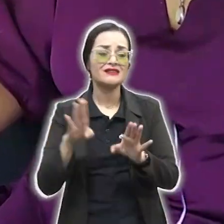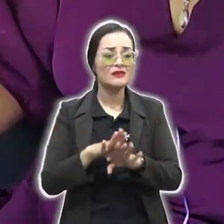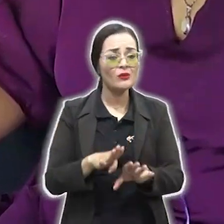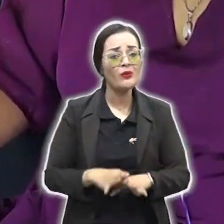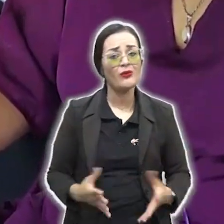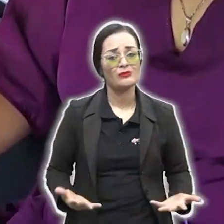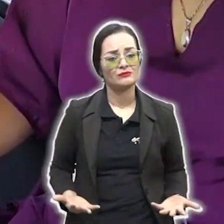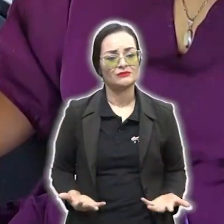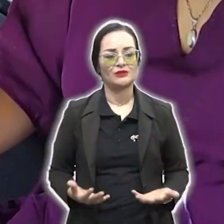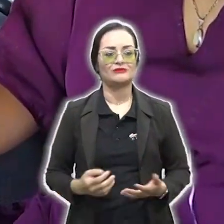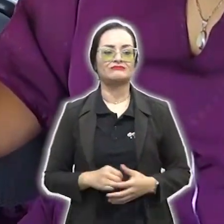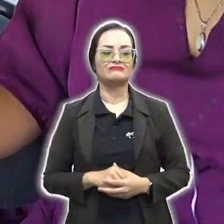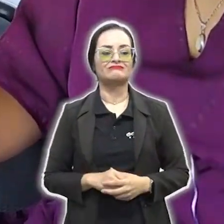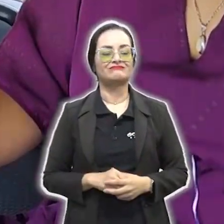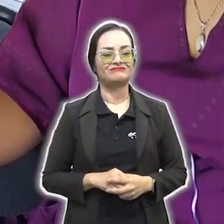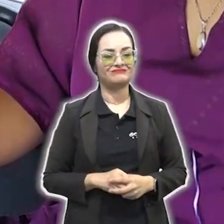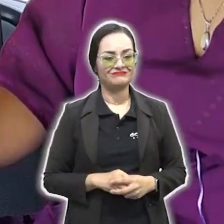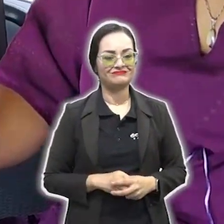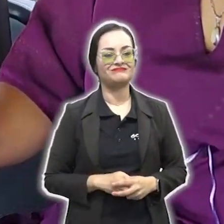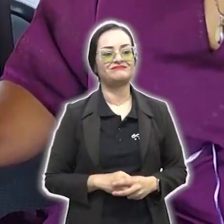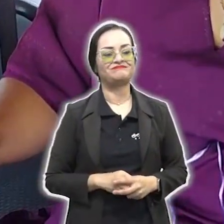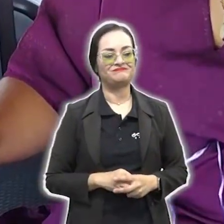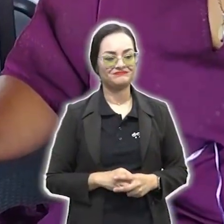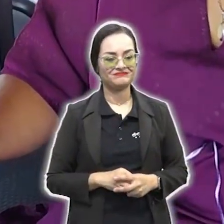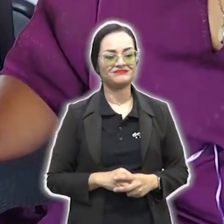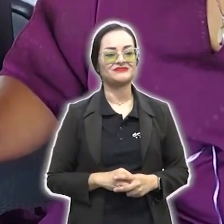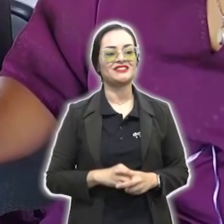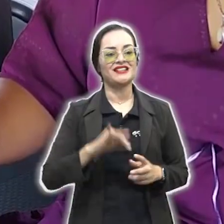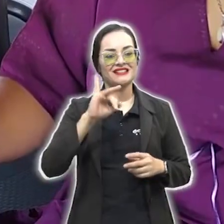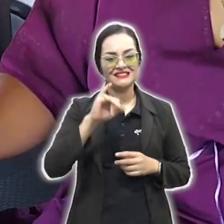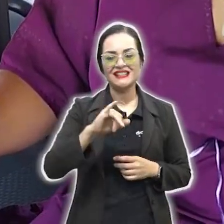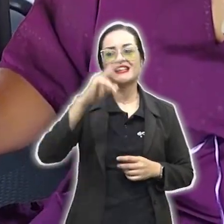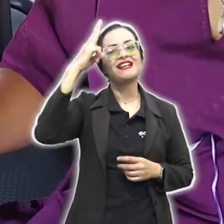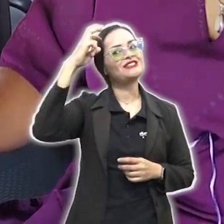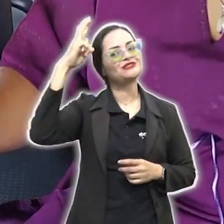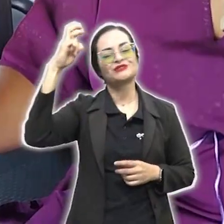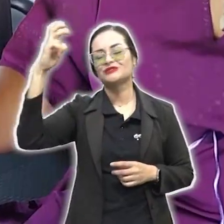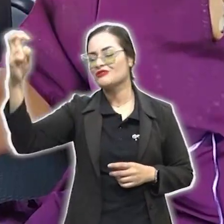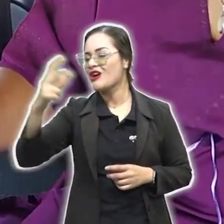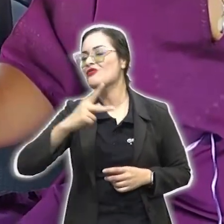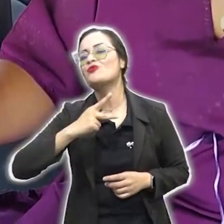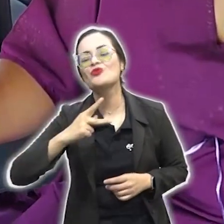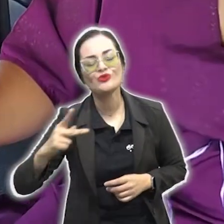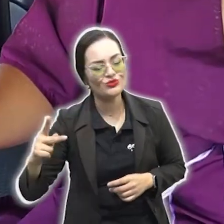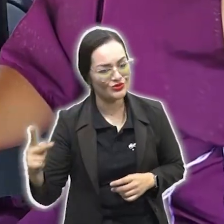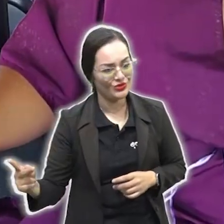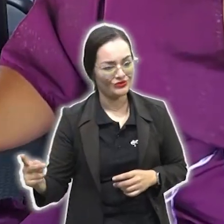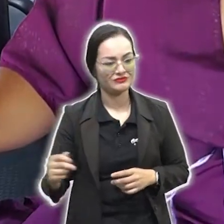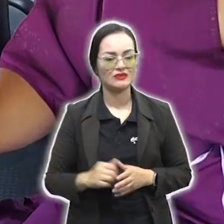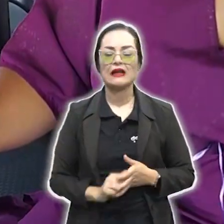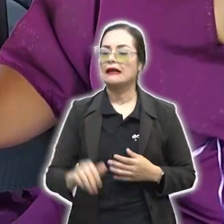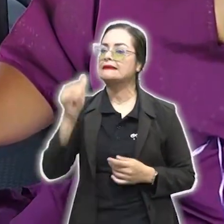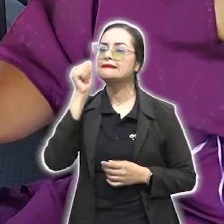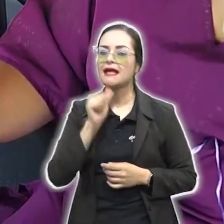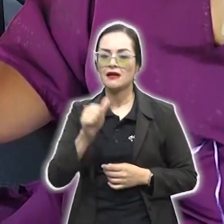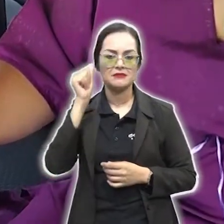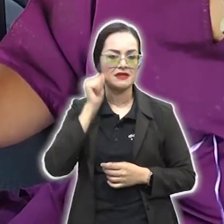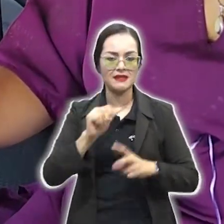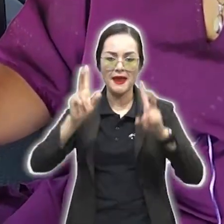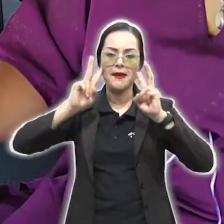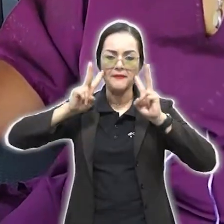todo esto, porque le haya pasado. Es como que un sueño para él, porque de hecho él no se pierde nunca los